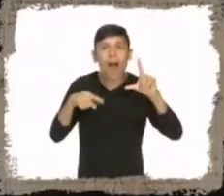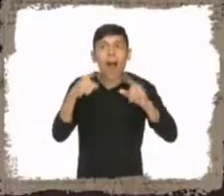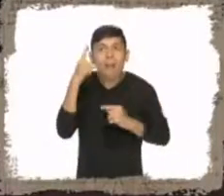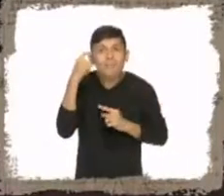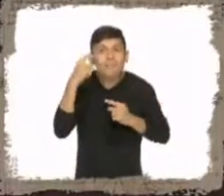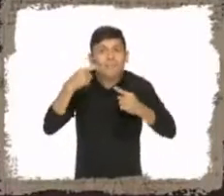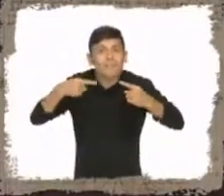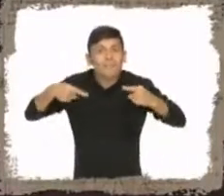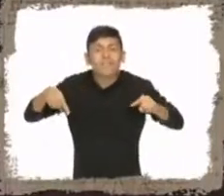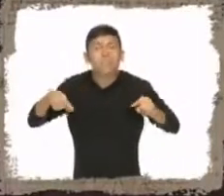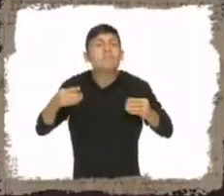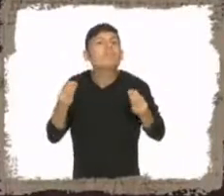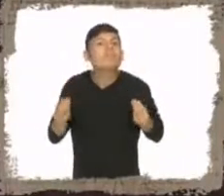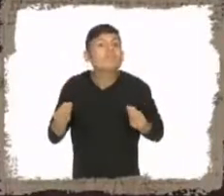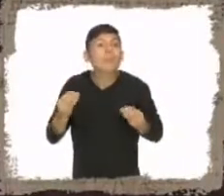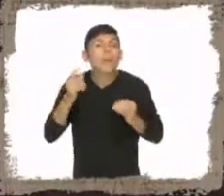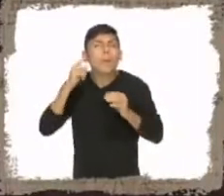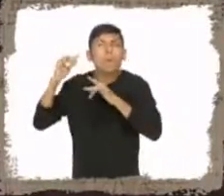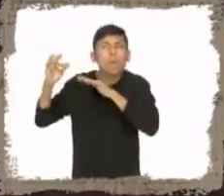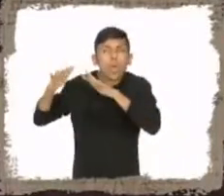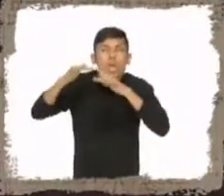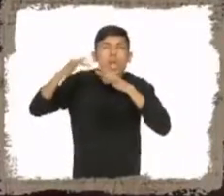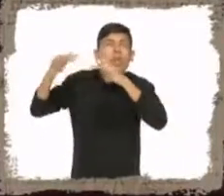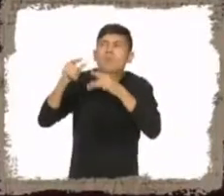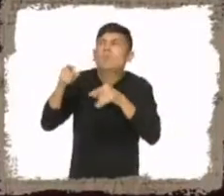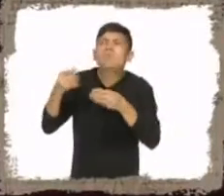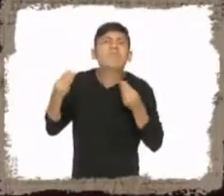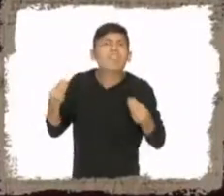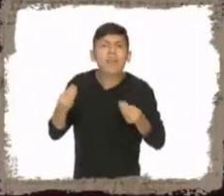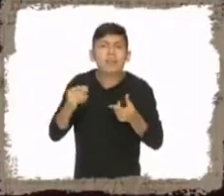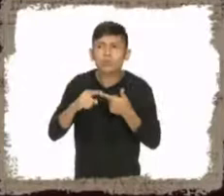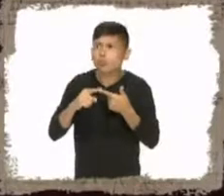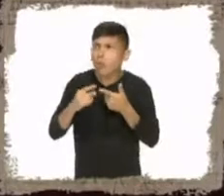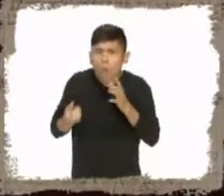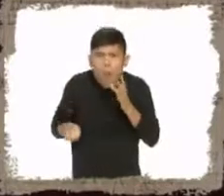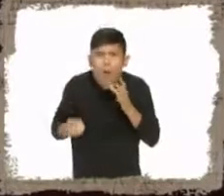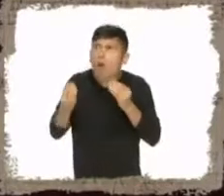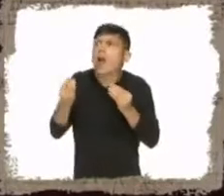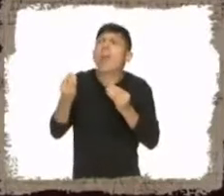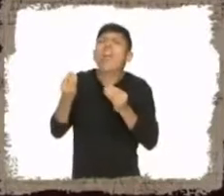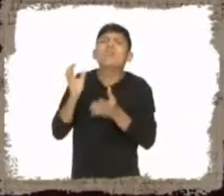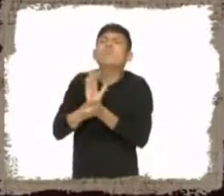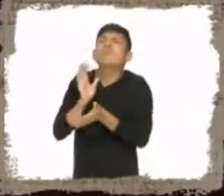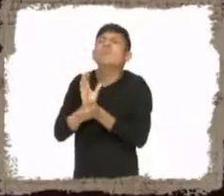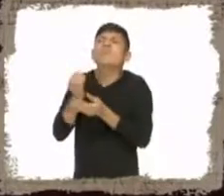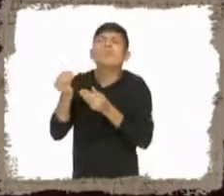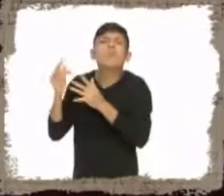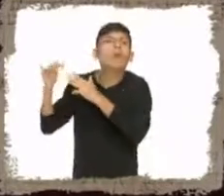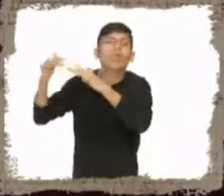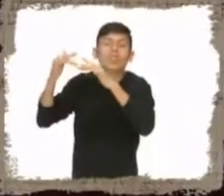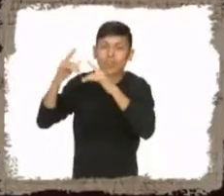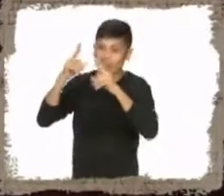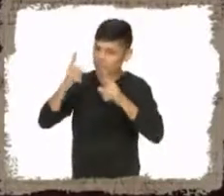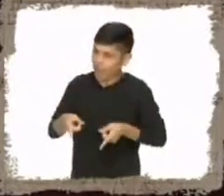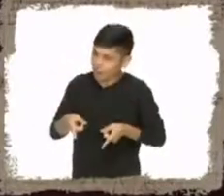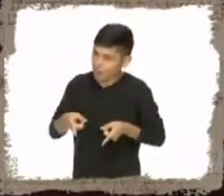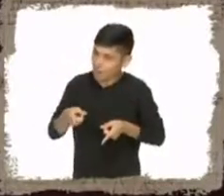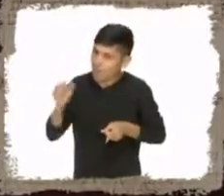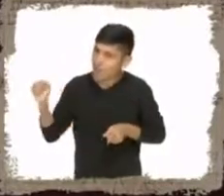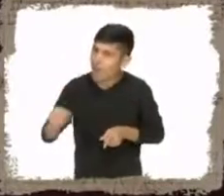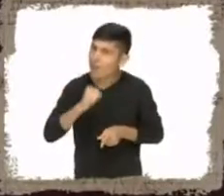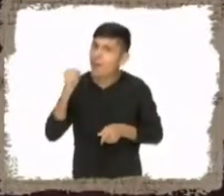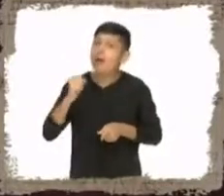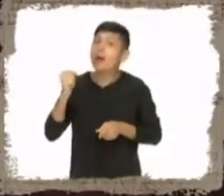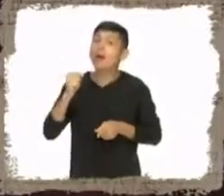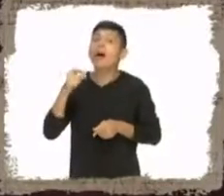hoy aprenderemos todo sobre mitos. ¿Qué es un mito? ¿Cómo es un mito? Y lo más